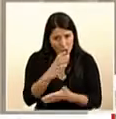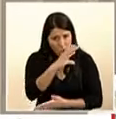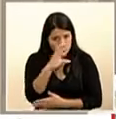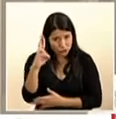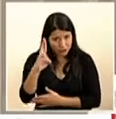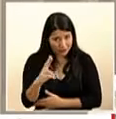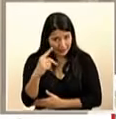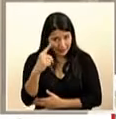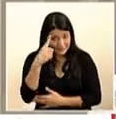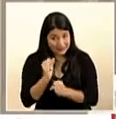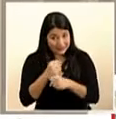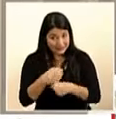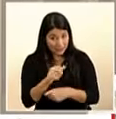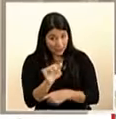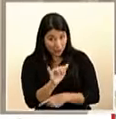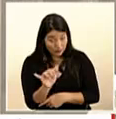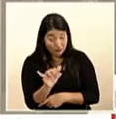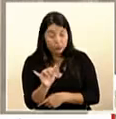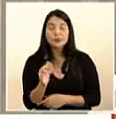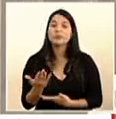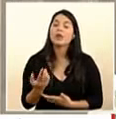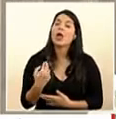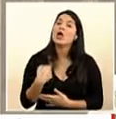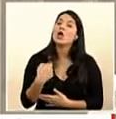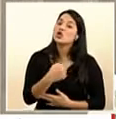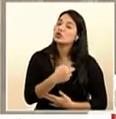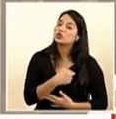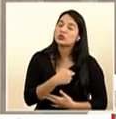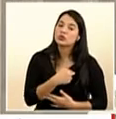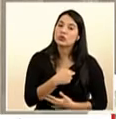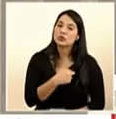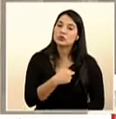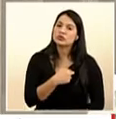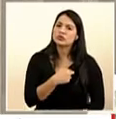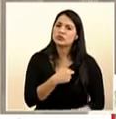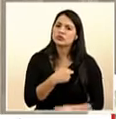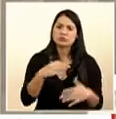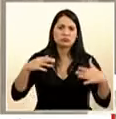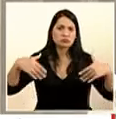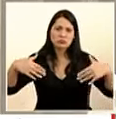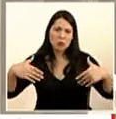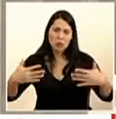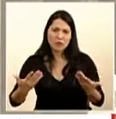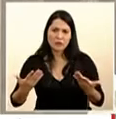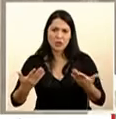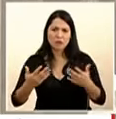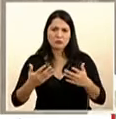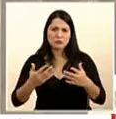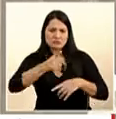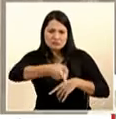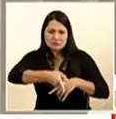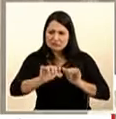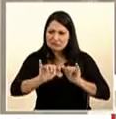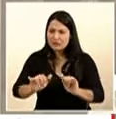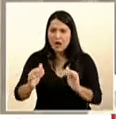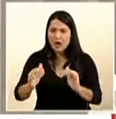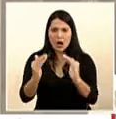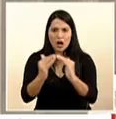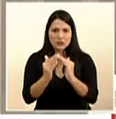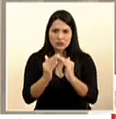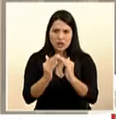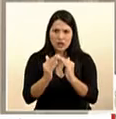nosotros no hemos tomado anteriormente cuarentenas generalizadas eso pues obviamente